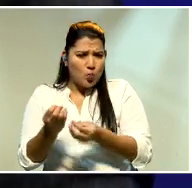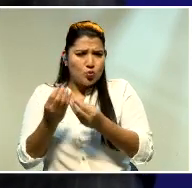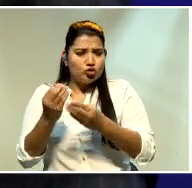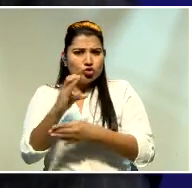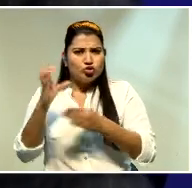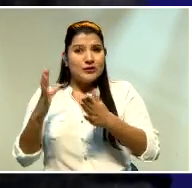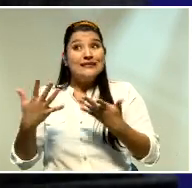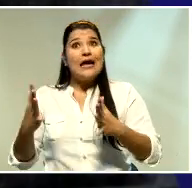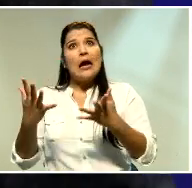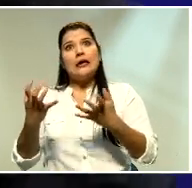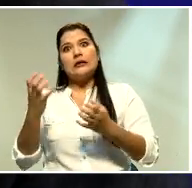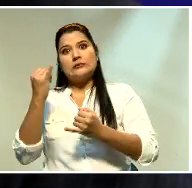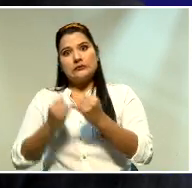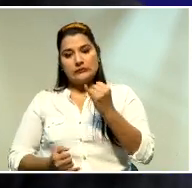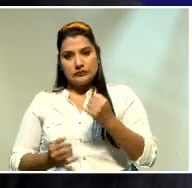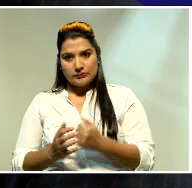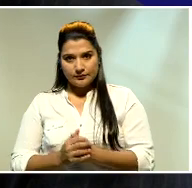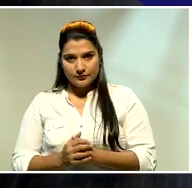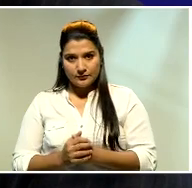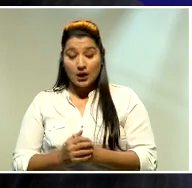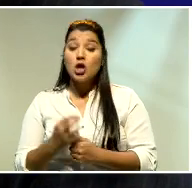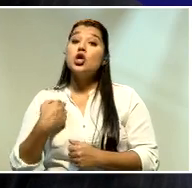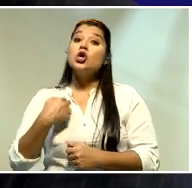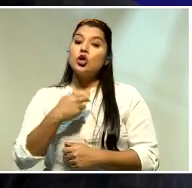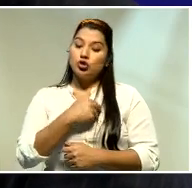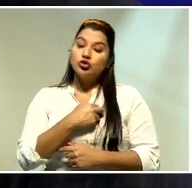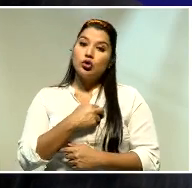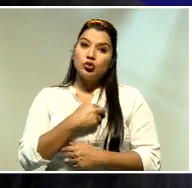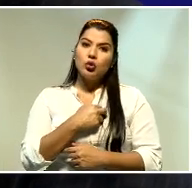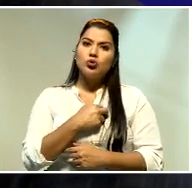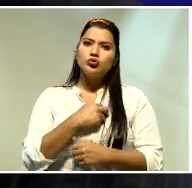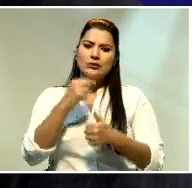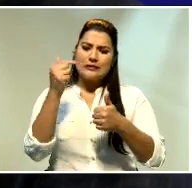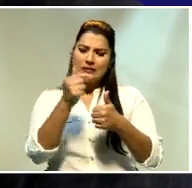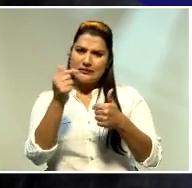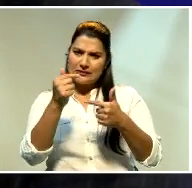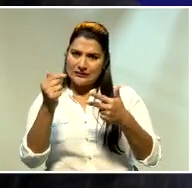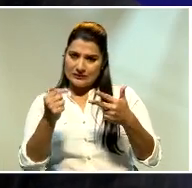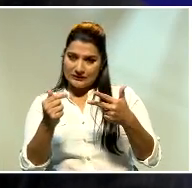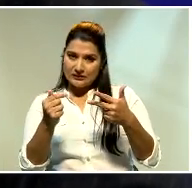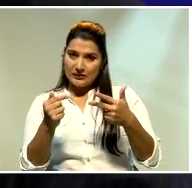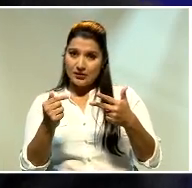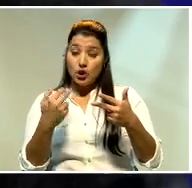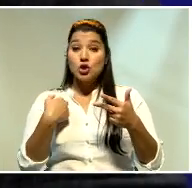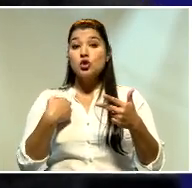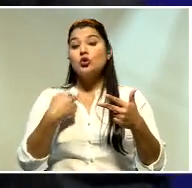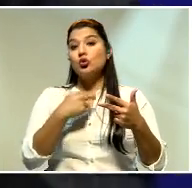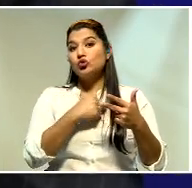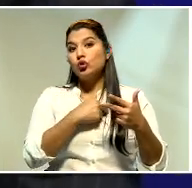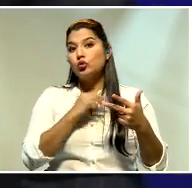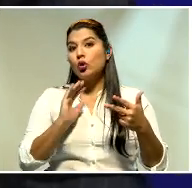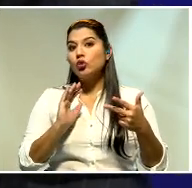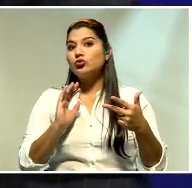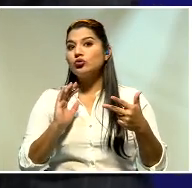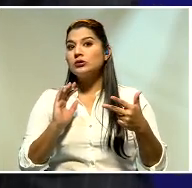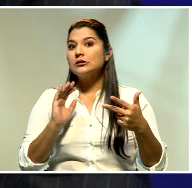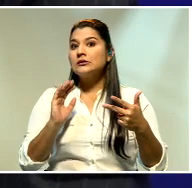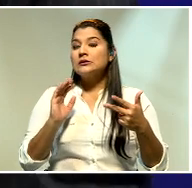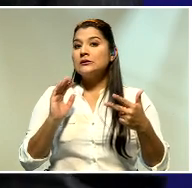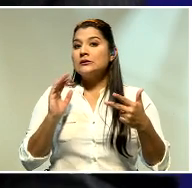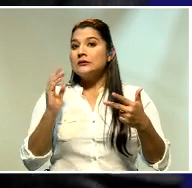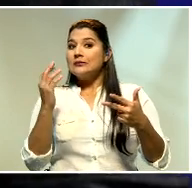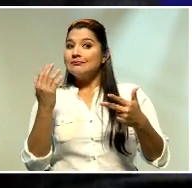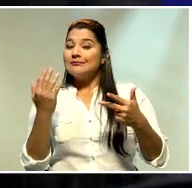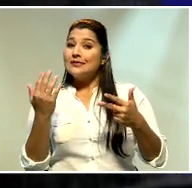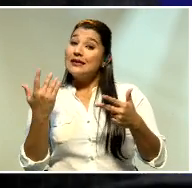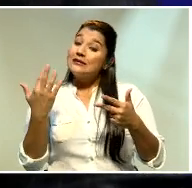hecha. Si esperábamos, todos estos casos menciono, si esperamos, el número, como yo dije, se vería mejor,